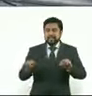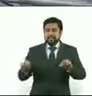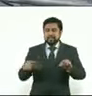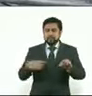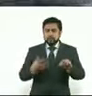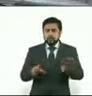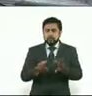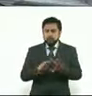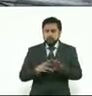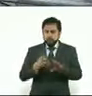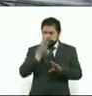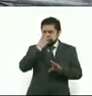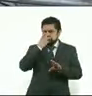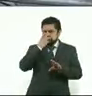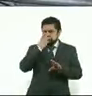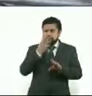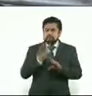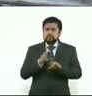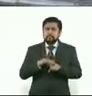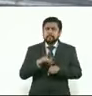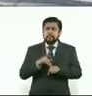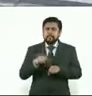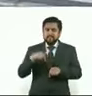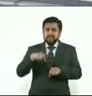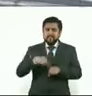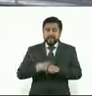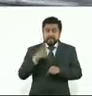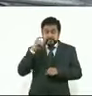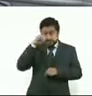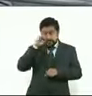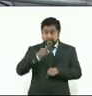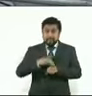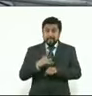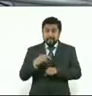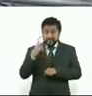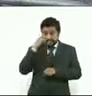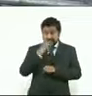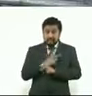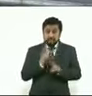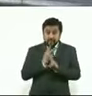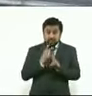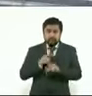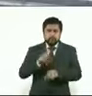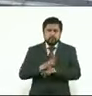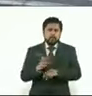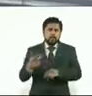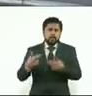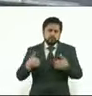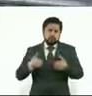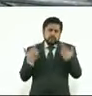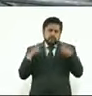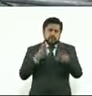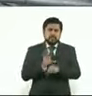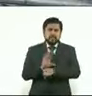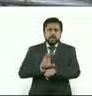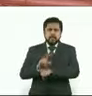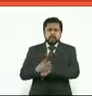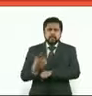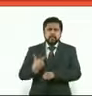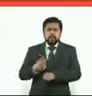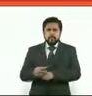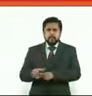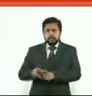tratando de asimilar un poco lo que es la hipopsia. Y llegar acá, hacerlo bien, representar a Colombia, a la gente que me quiere, a la gente que me apoya y que me patrocina,